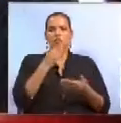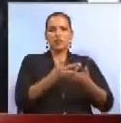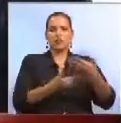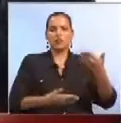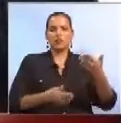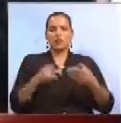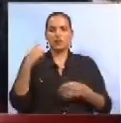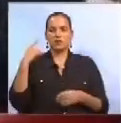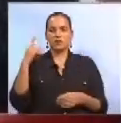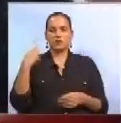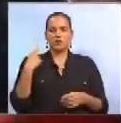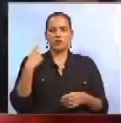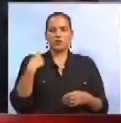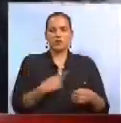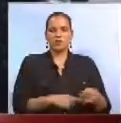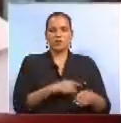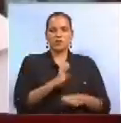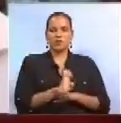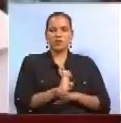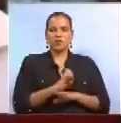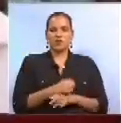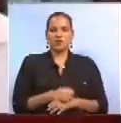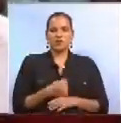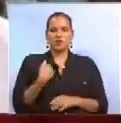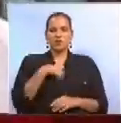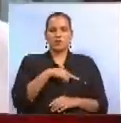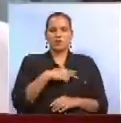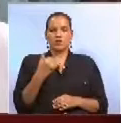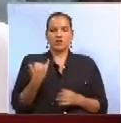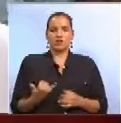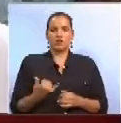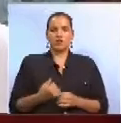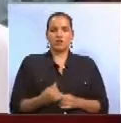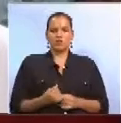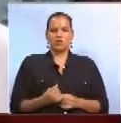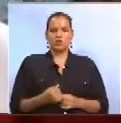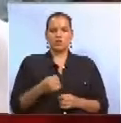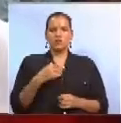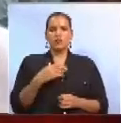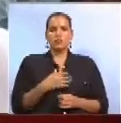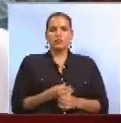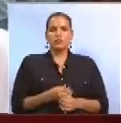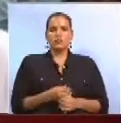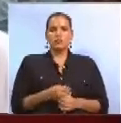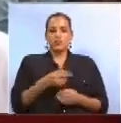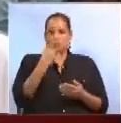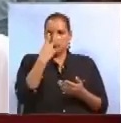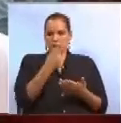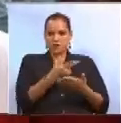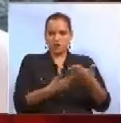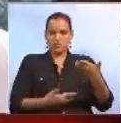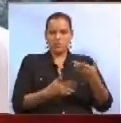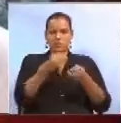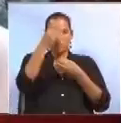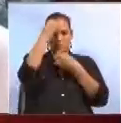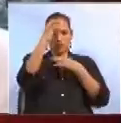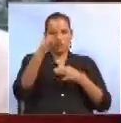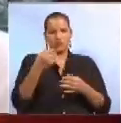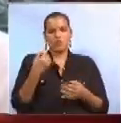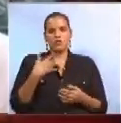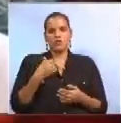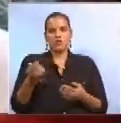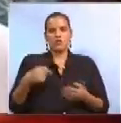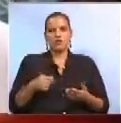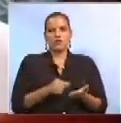peticiones al presidente de la República. Bueno, nosotros ahorita vamos con nuestro jurídico, vamos a revisar el informe que nos está entregando el Ministerio